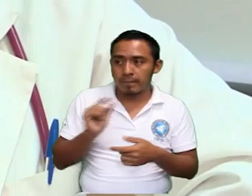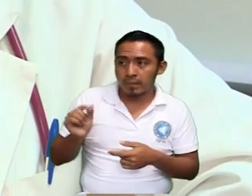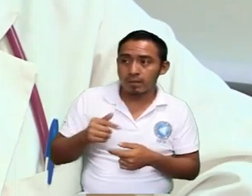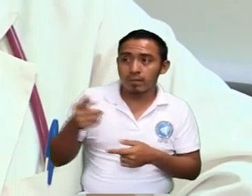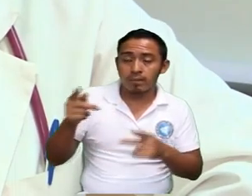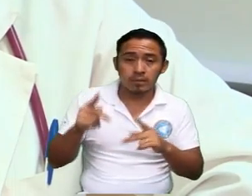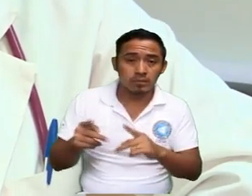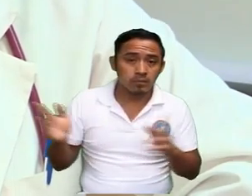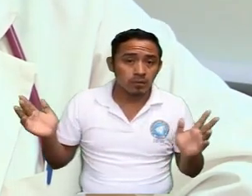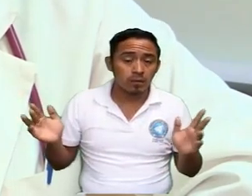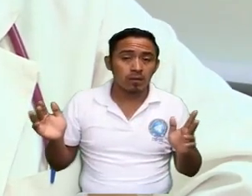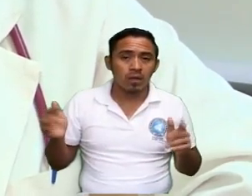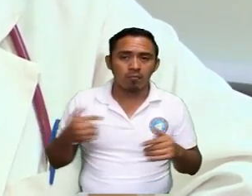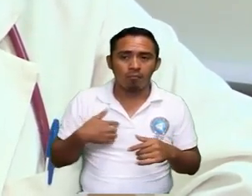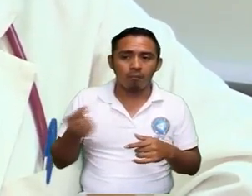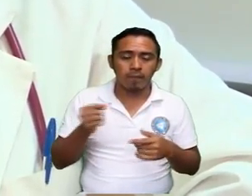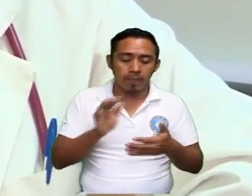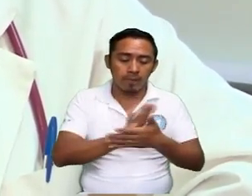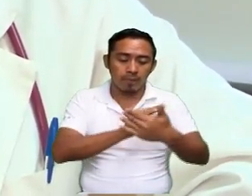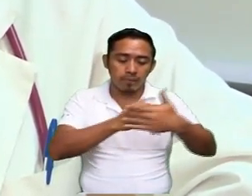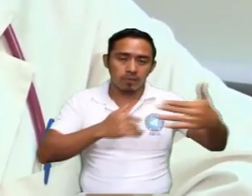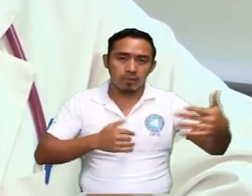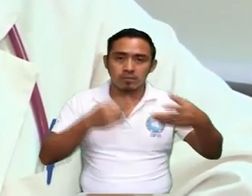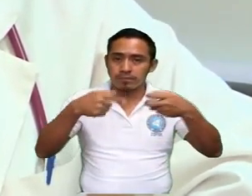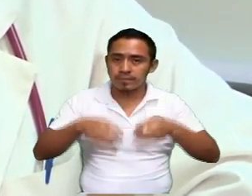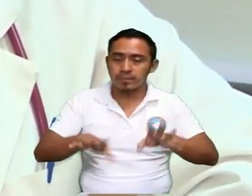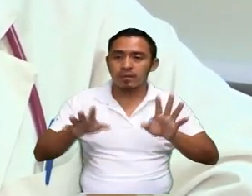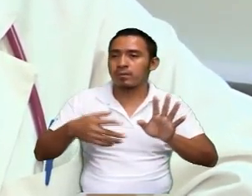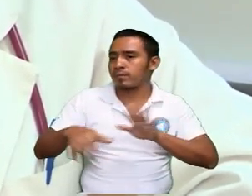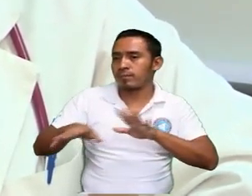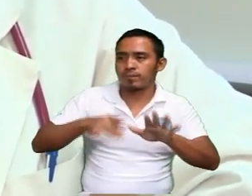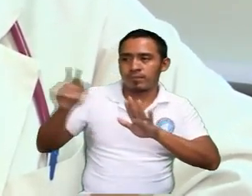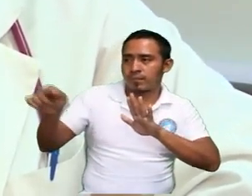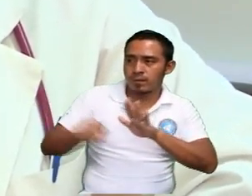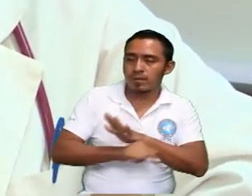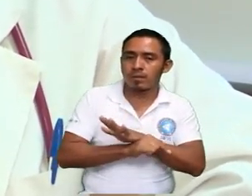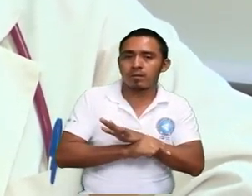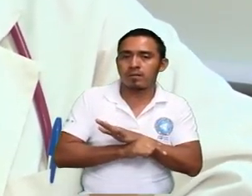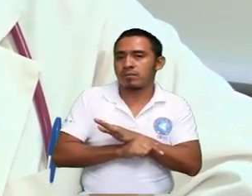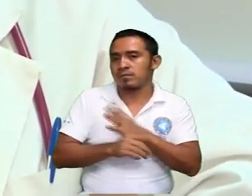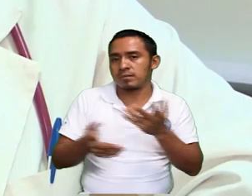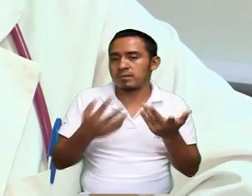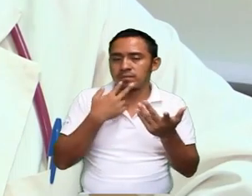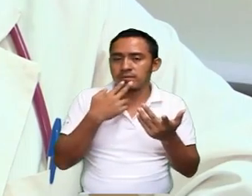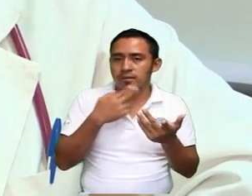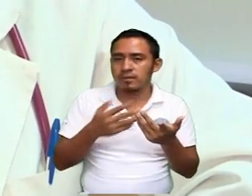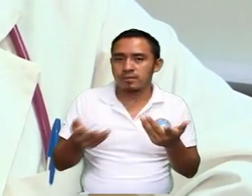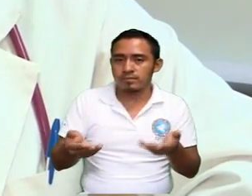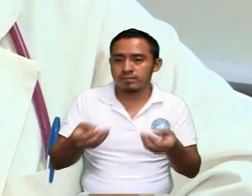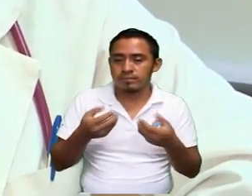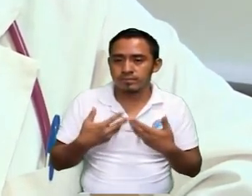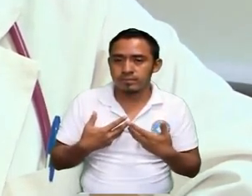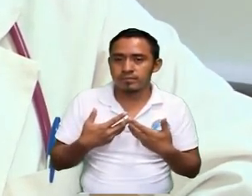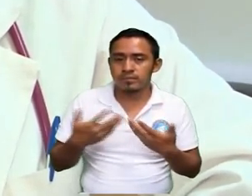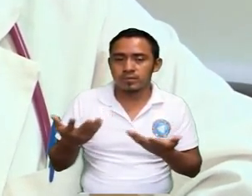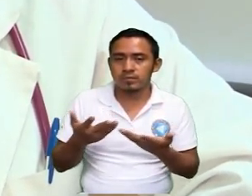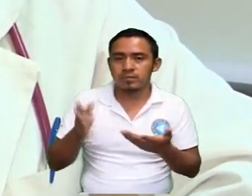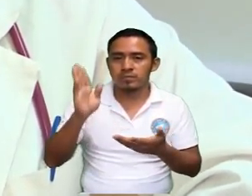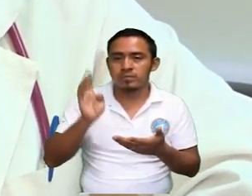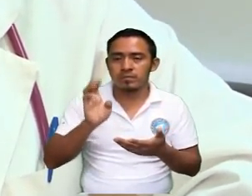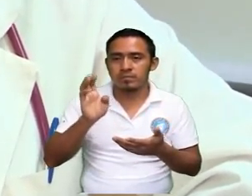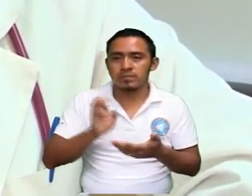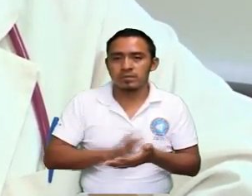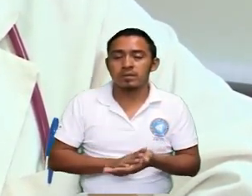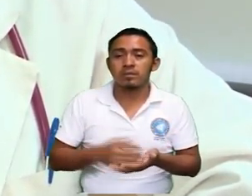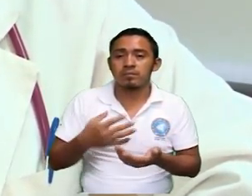si vos prestas tu epicrisis y te la pierden, entonces no vas a poder entrar y no te van a poder entregar tu pasito a tu bebé. Entonces ella tiene